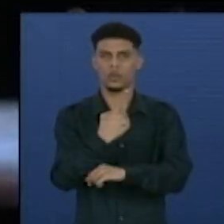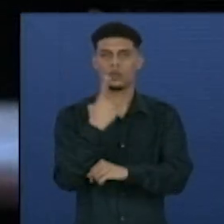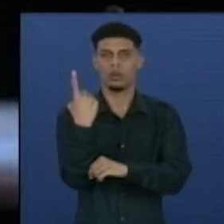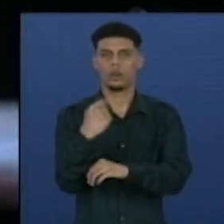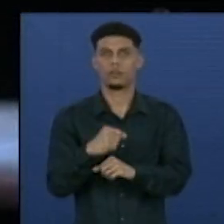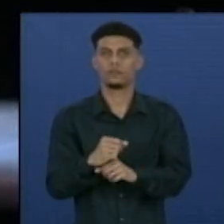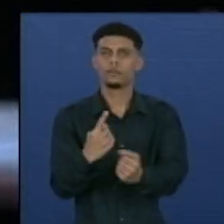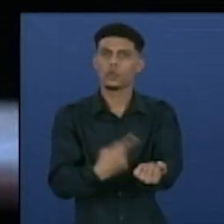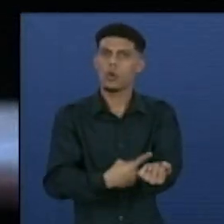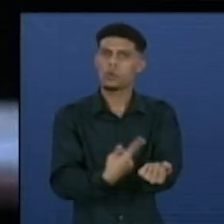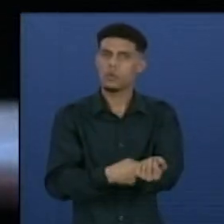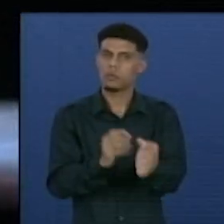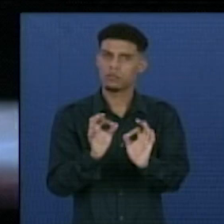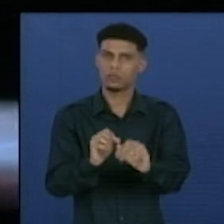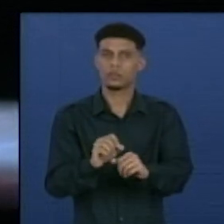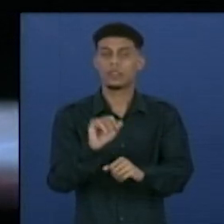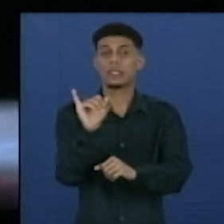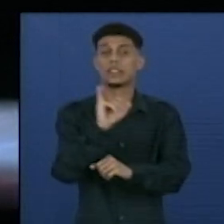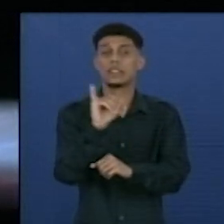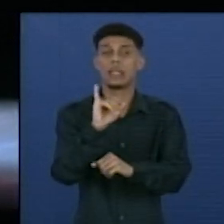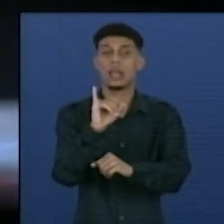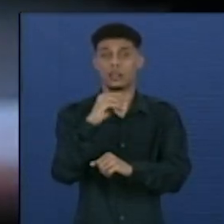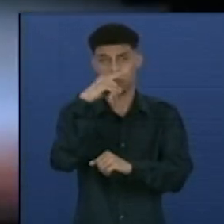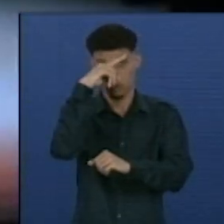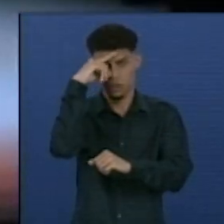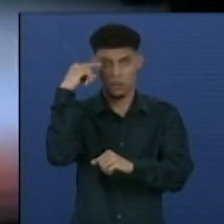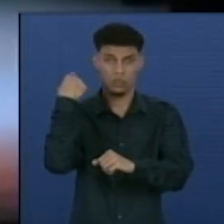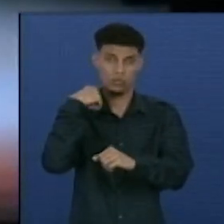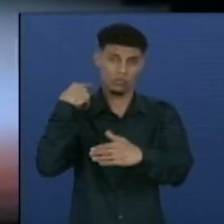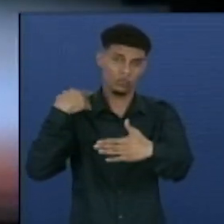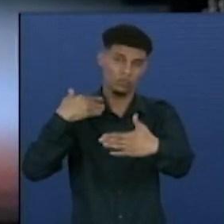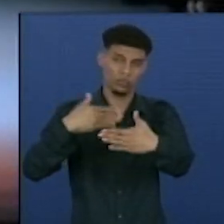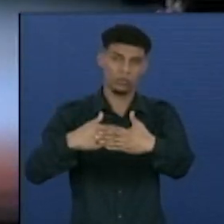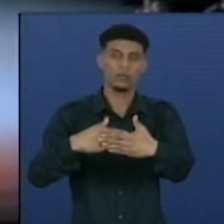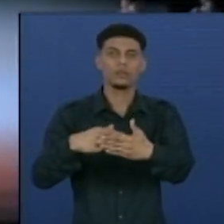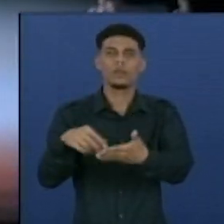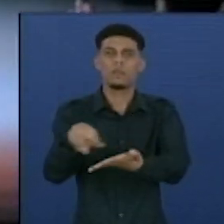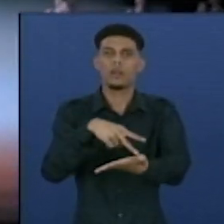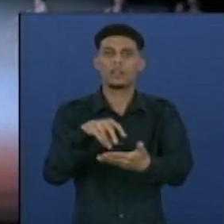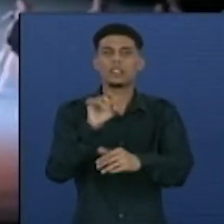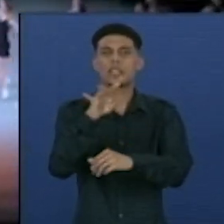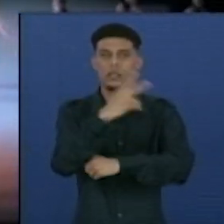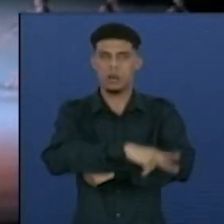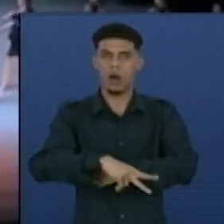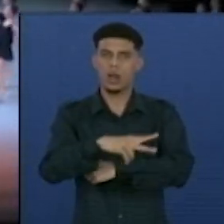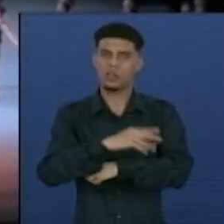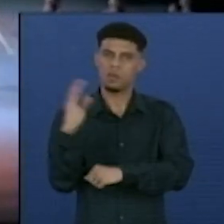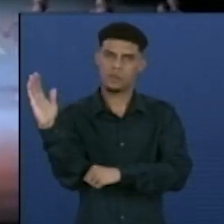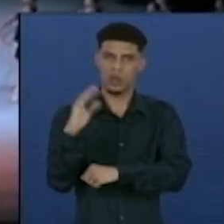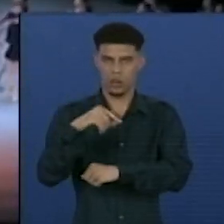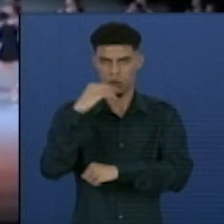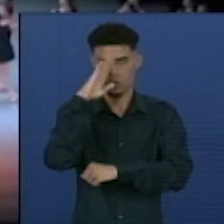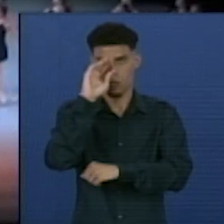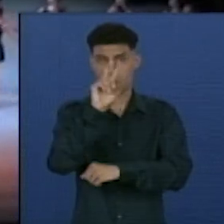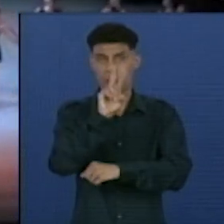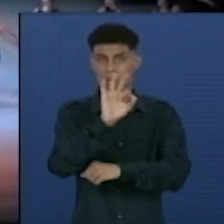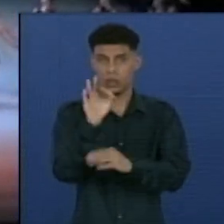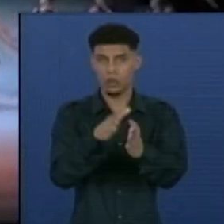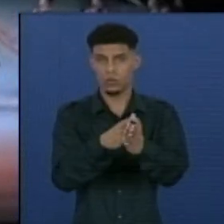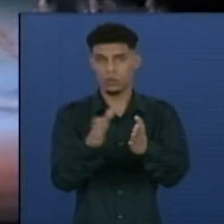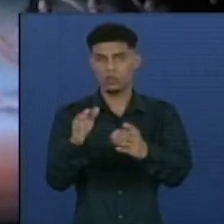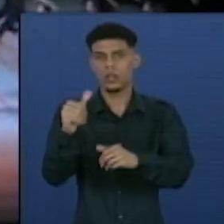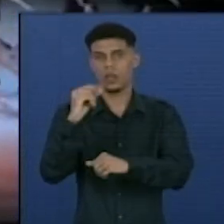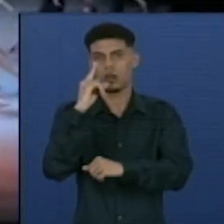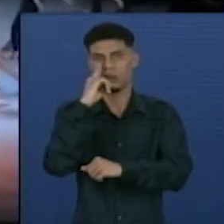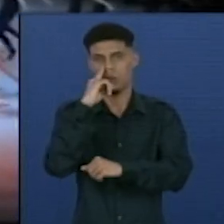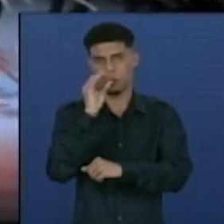La tradición cultivada por más de 6 décadas aunará a bailarines de más de 15 naciones del 28 de octubre al 10